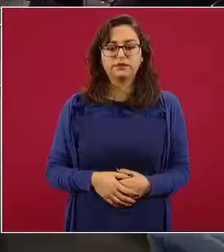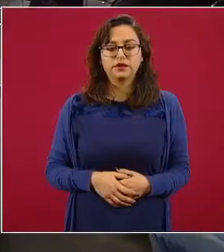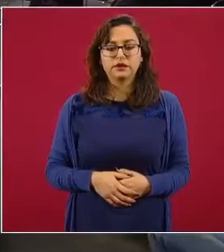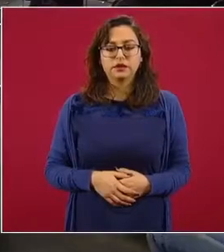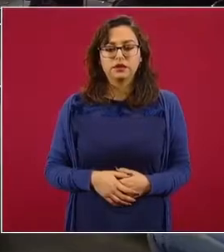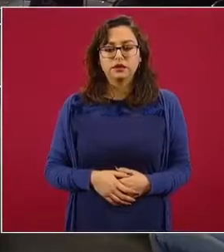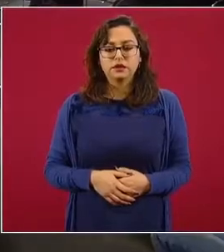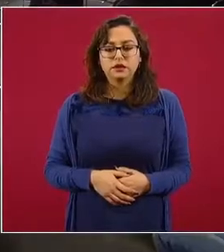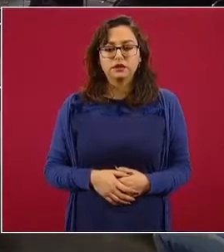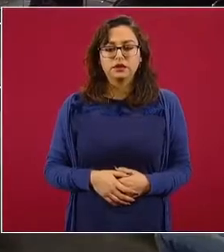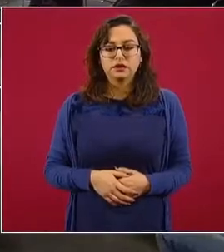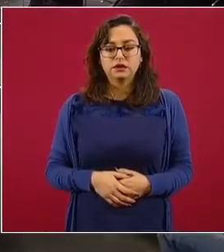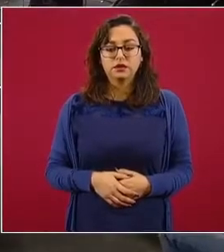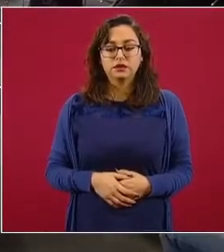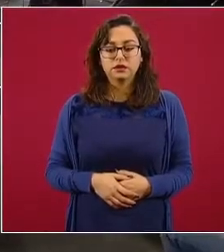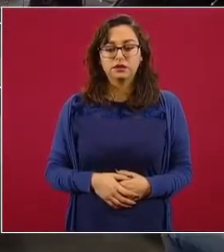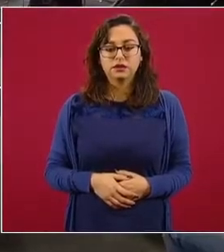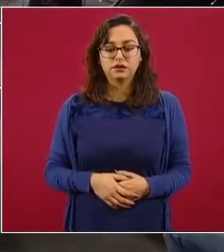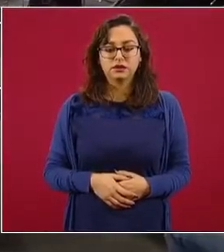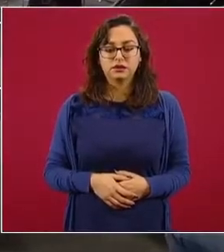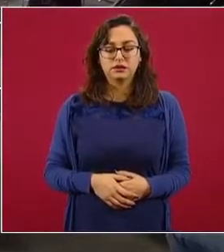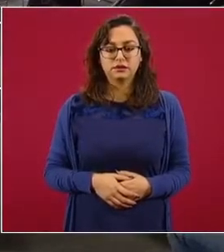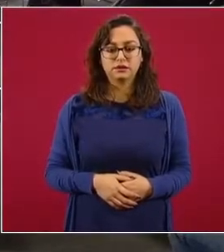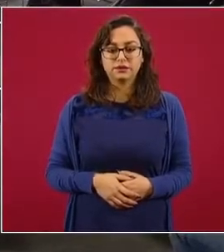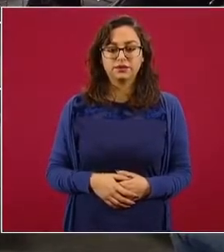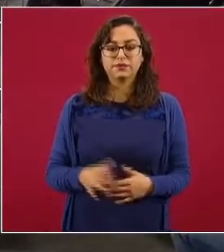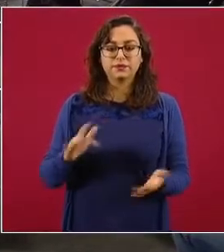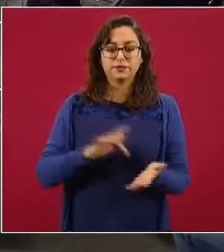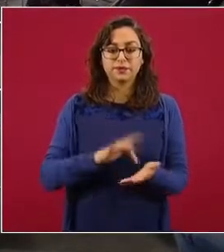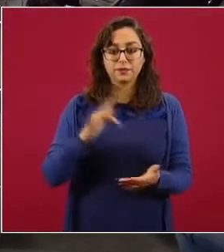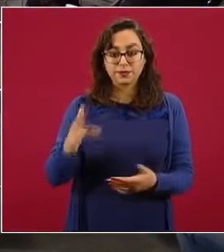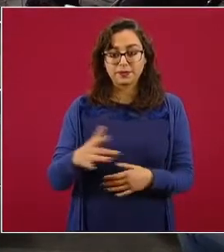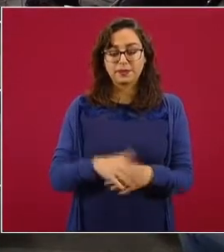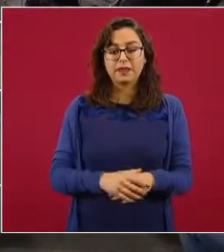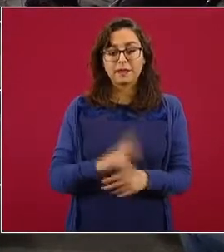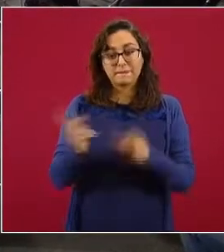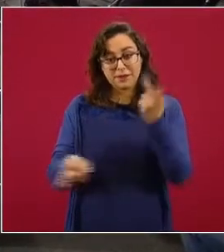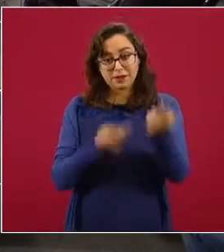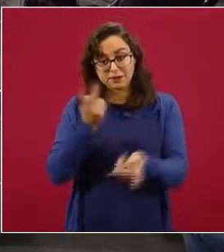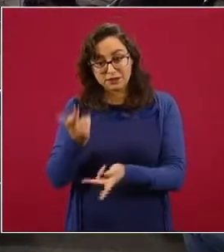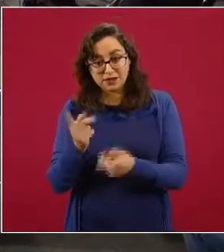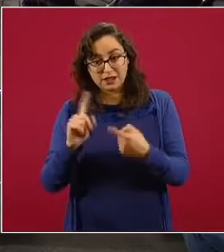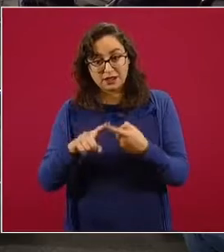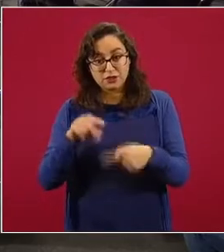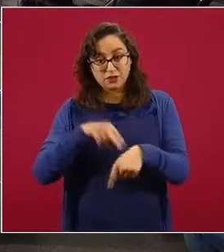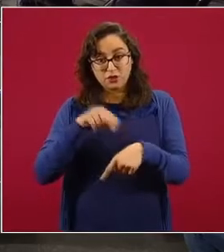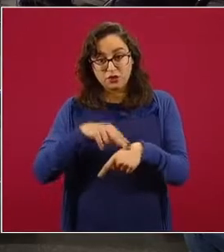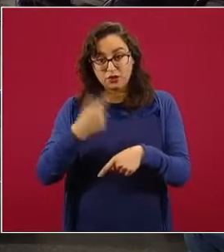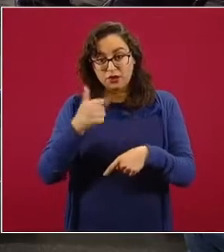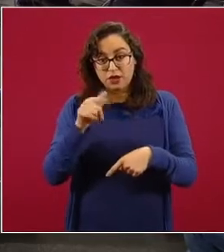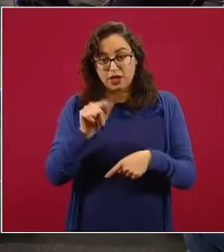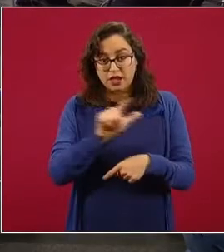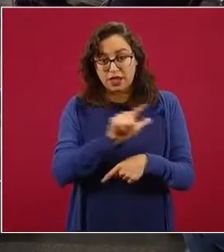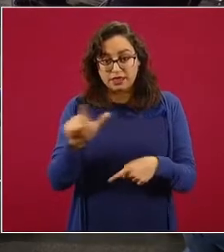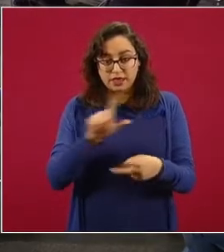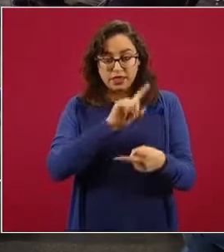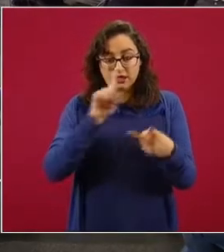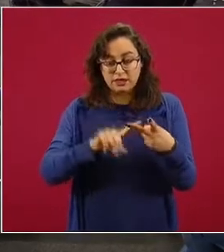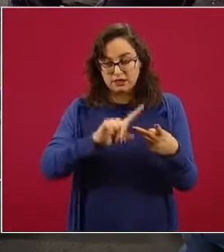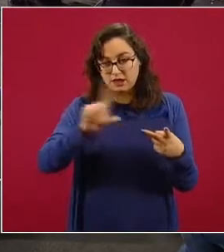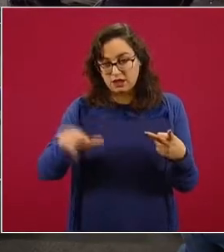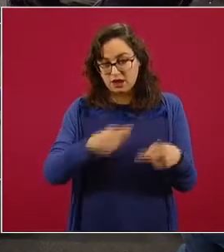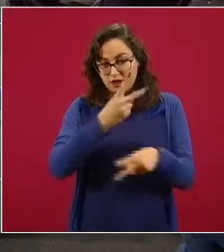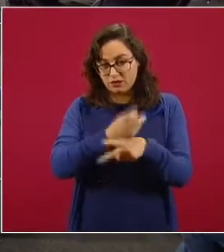Gracias, buenos días, presidente. Serían unas preguntas para el doctor Gatell y luego, si me permite, también para usted. Preguntarle,